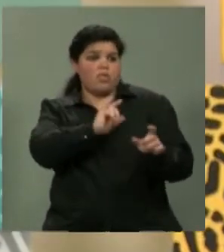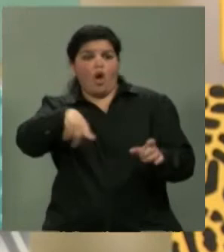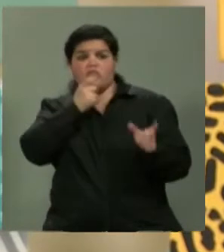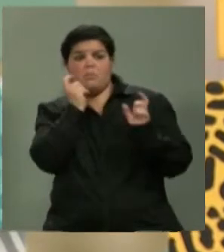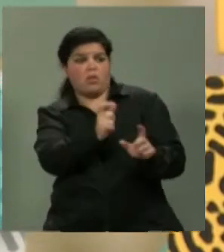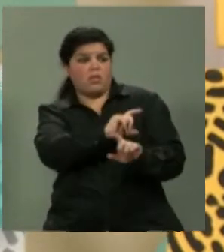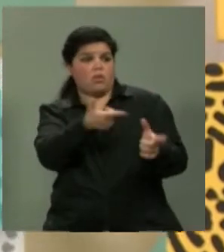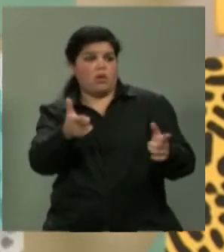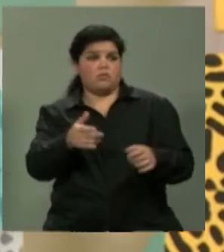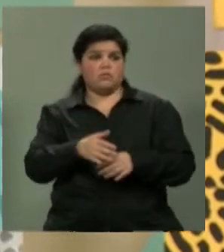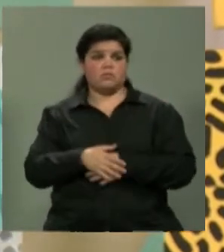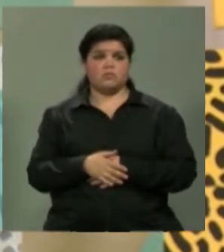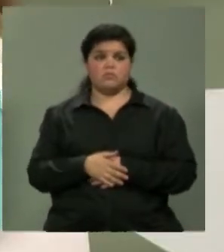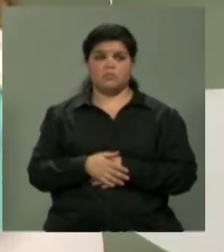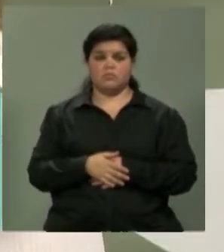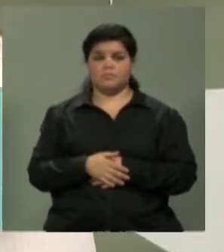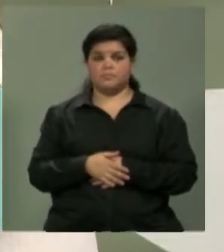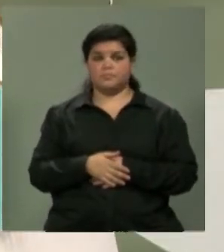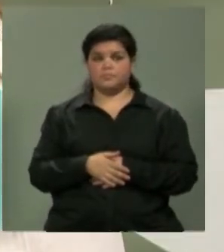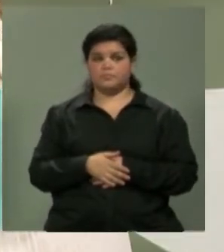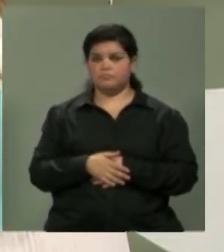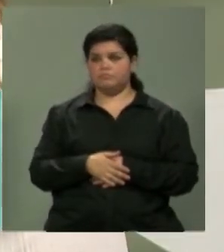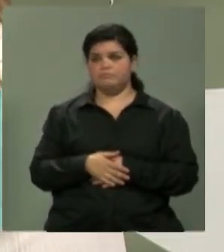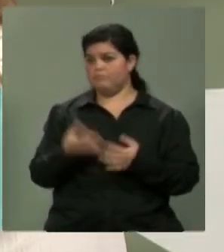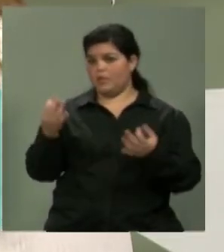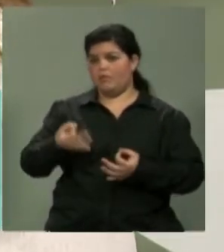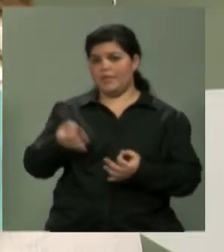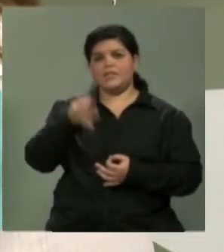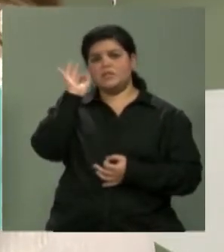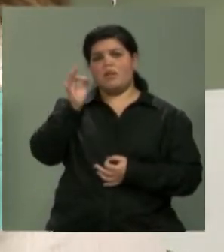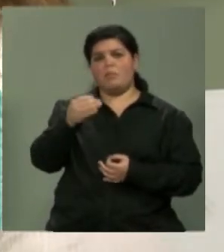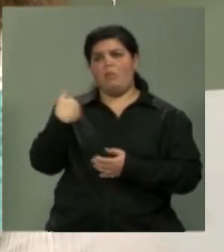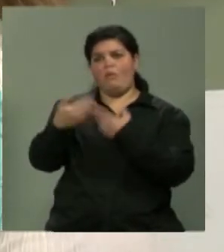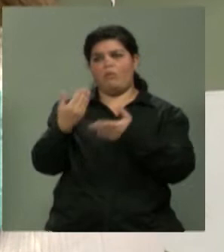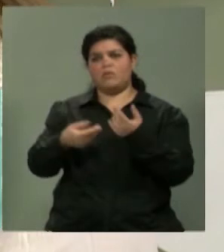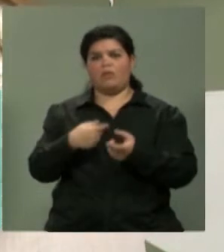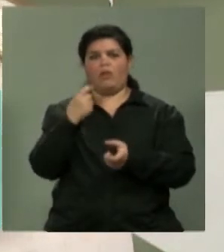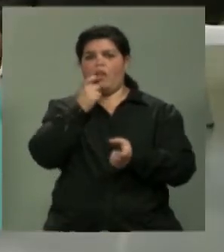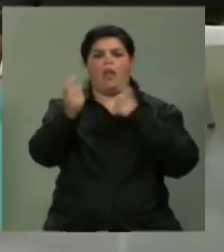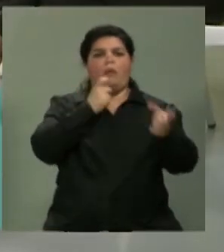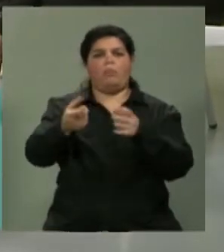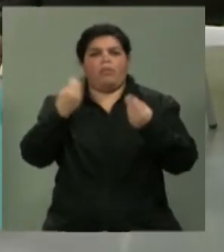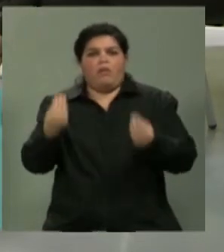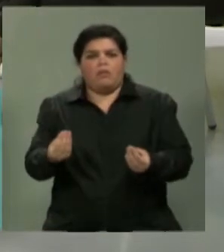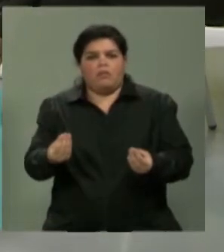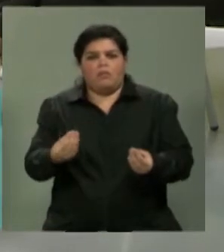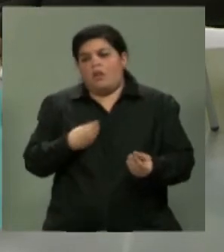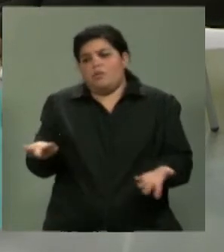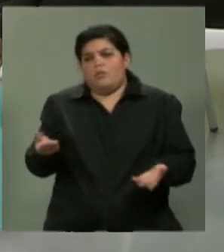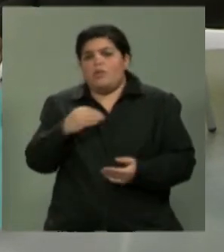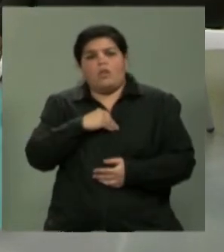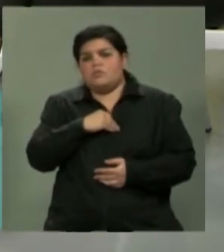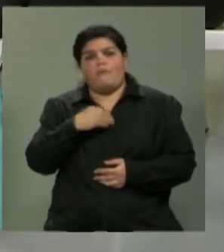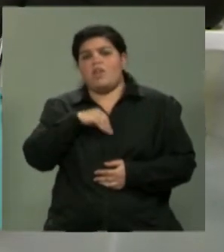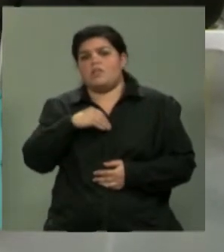respuesta. Los menores no. Está bien. Pero sabemos que tampoco funciona el otro, entonces no me digas que le vas a contestar. Le voy a decir que es una víctima. No funcione